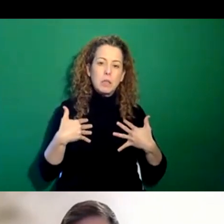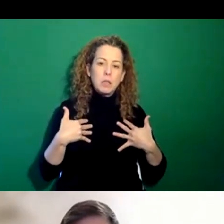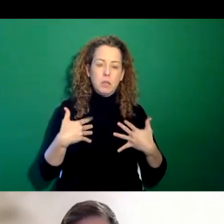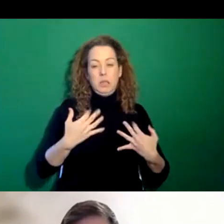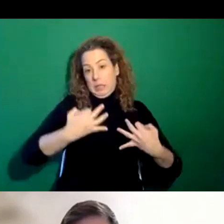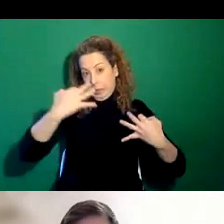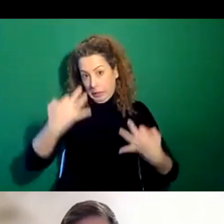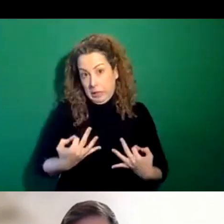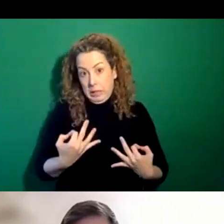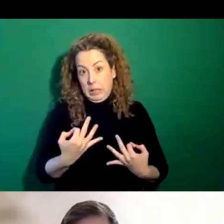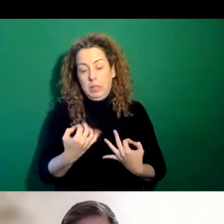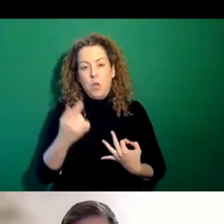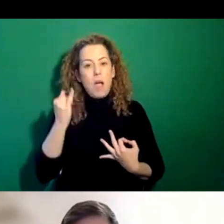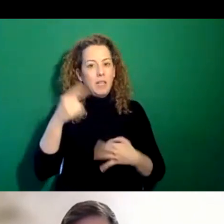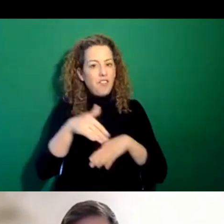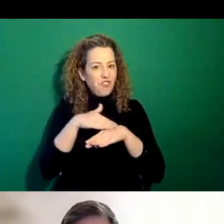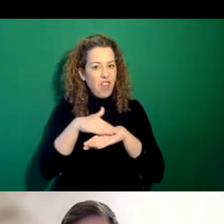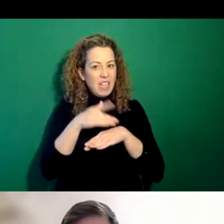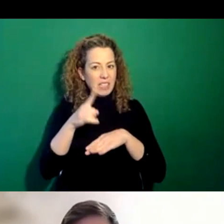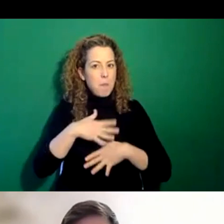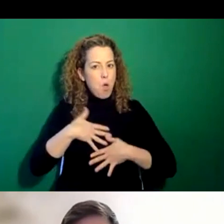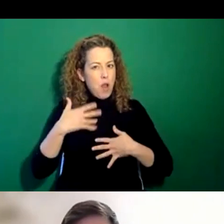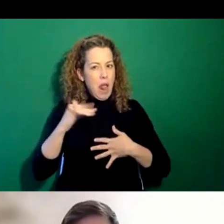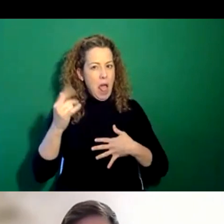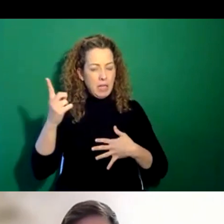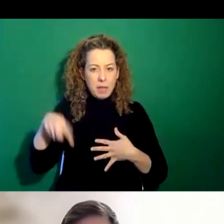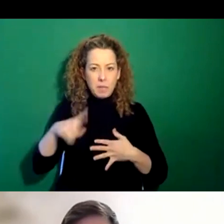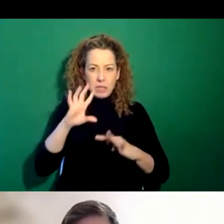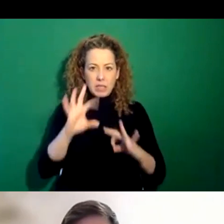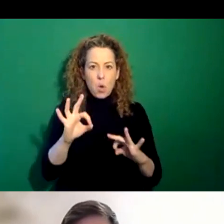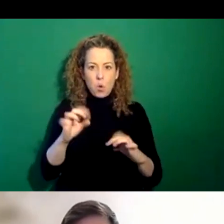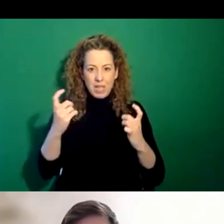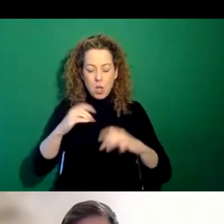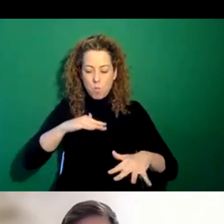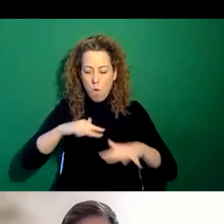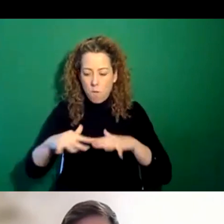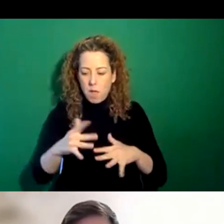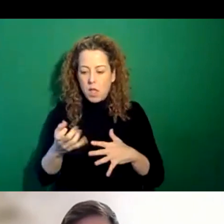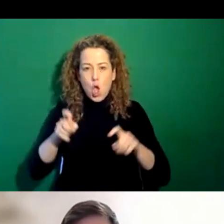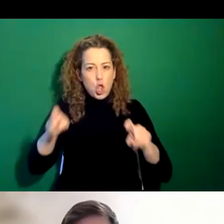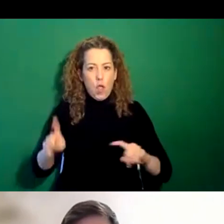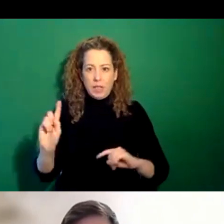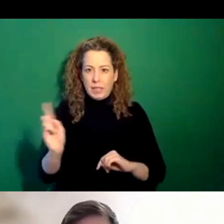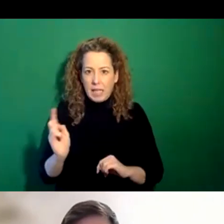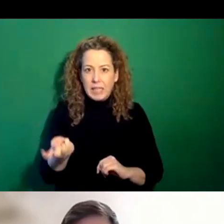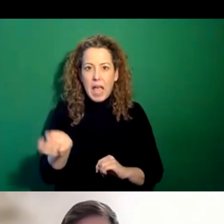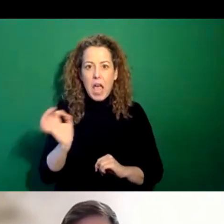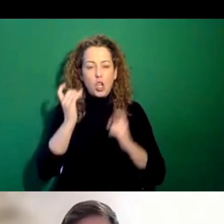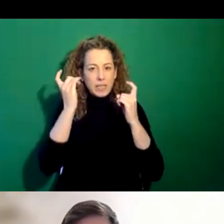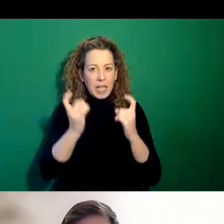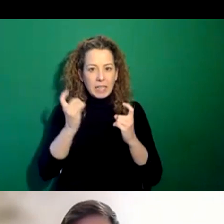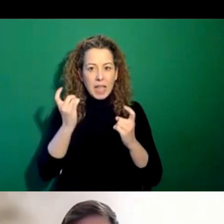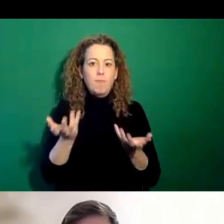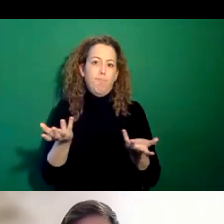seguramente tienen también una base de emocional. Esos intentos de movimiento, de no descansar, de intentar...